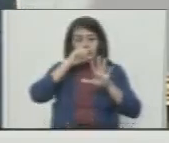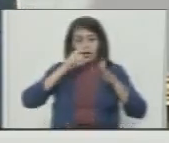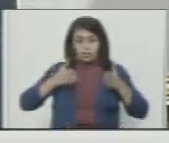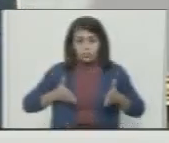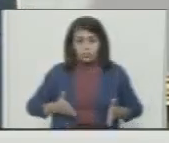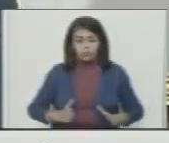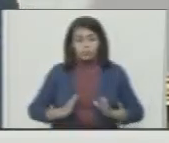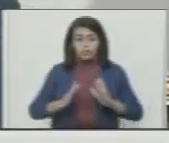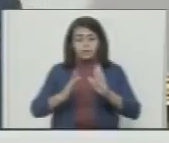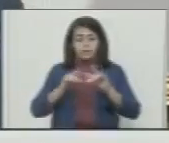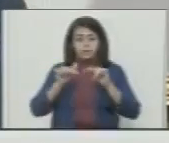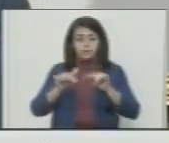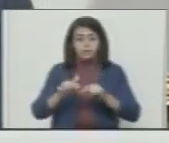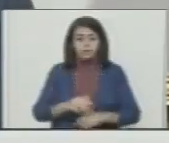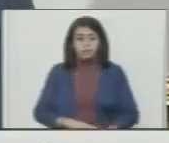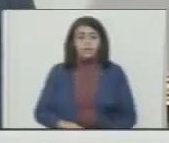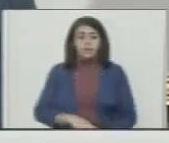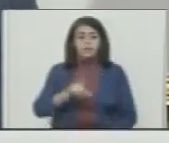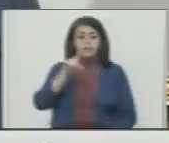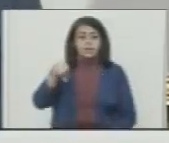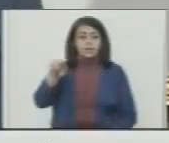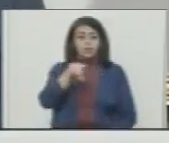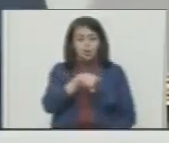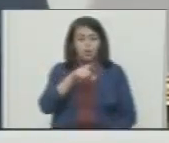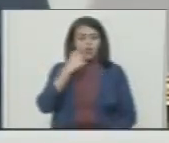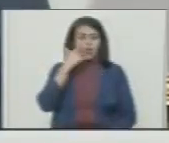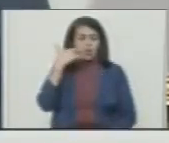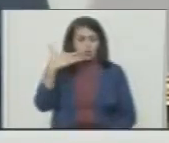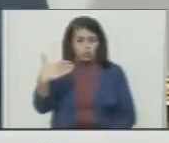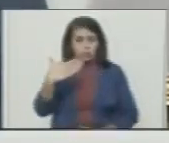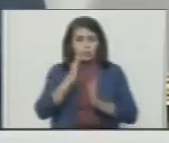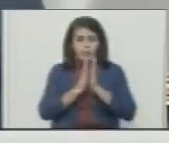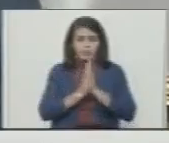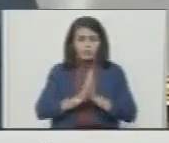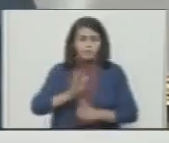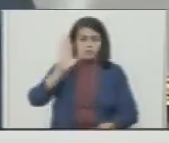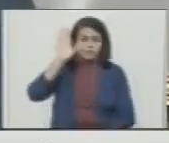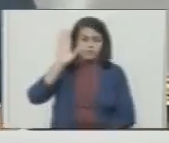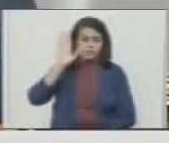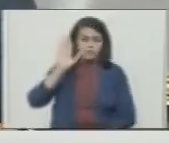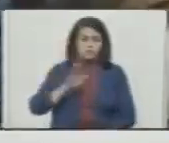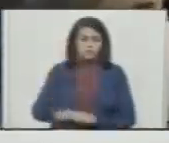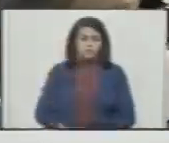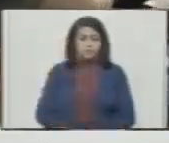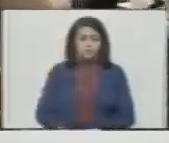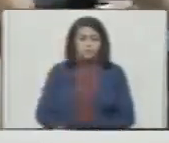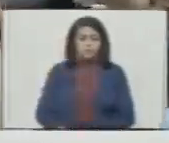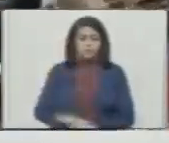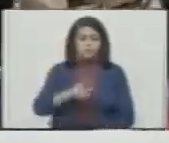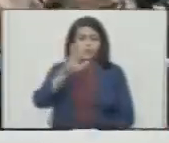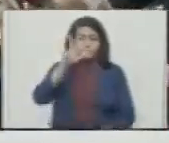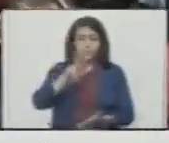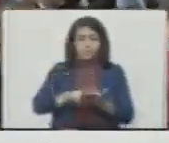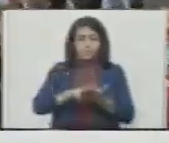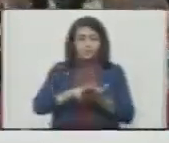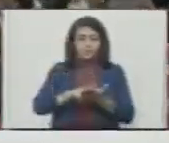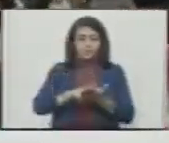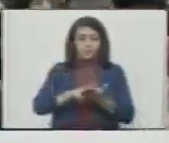247 aniversario de su natalicio, sírvanse de manifestarlo con la señal de costumbre.